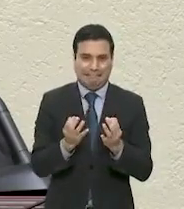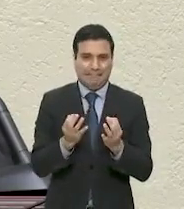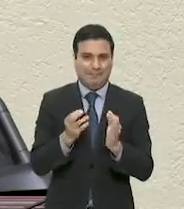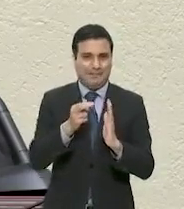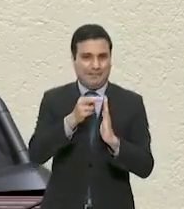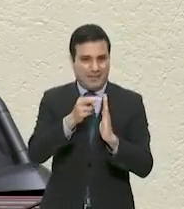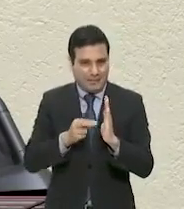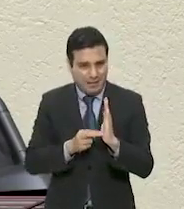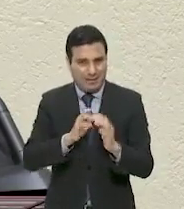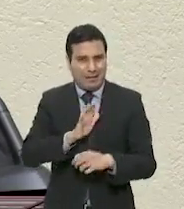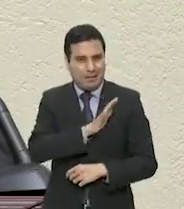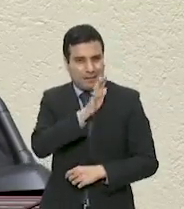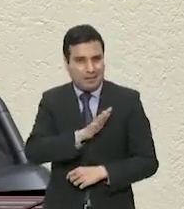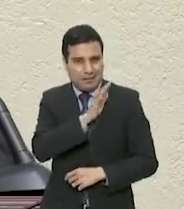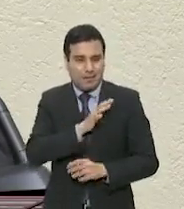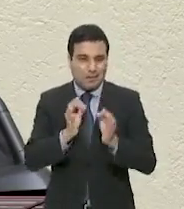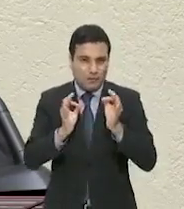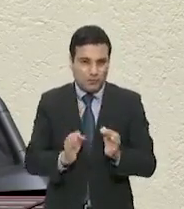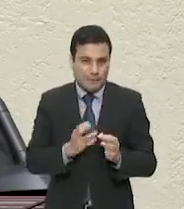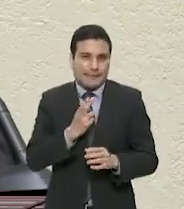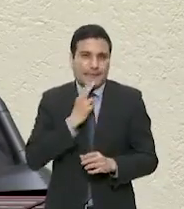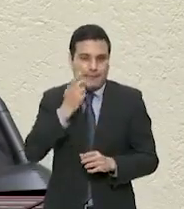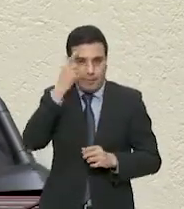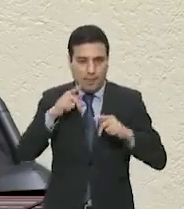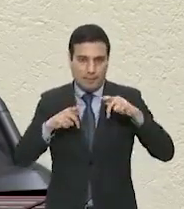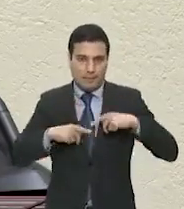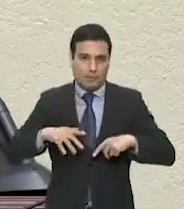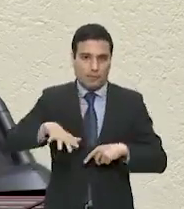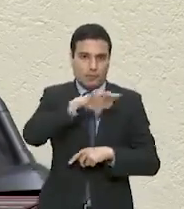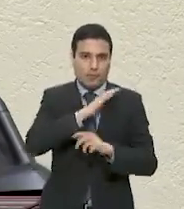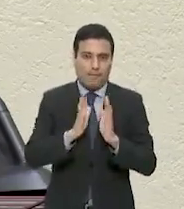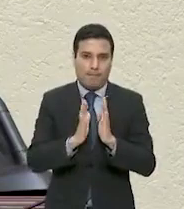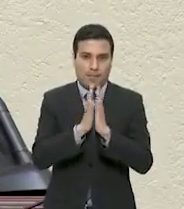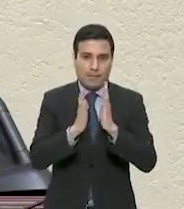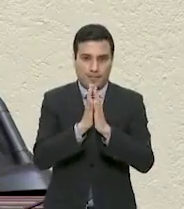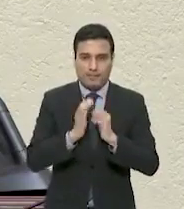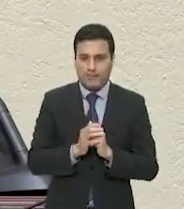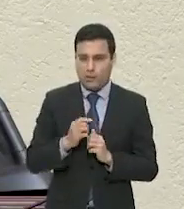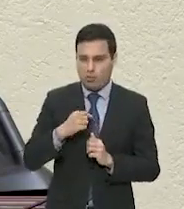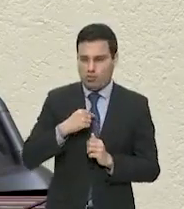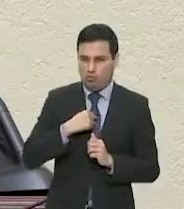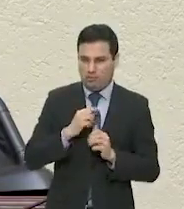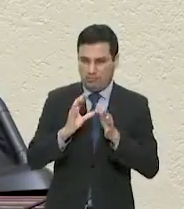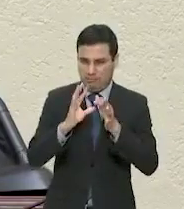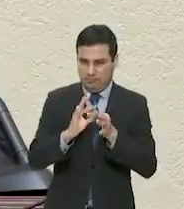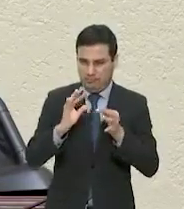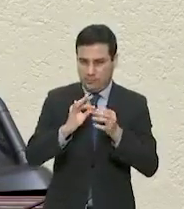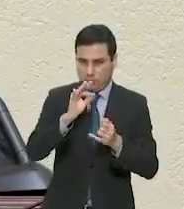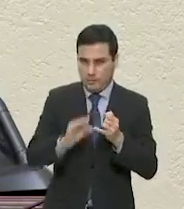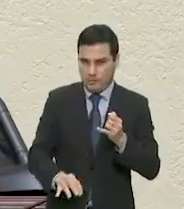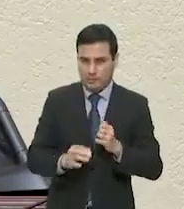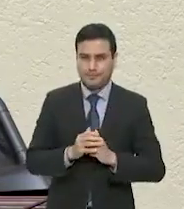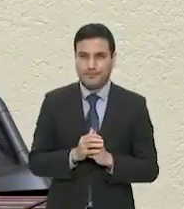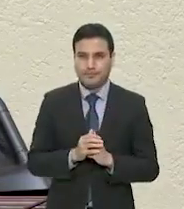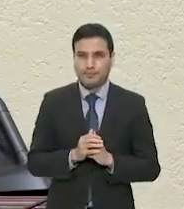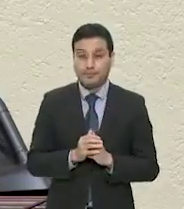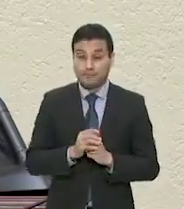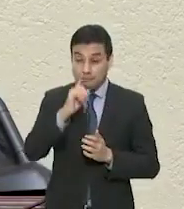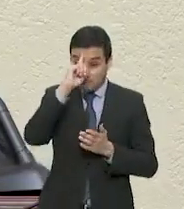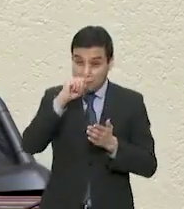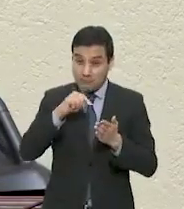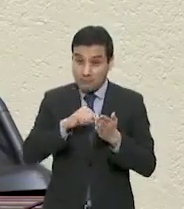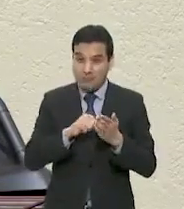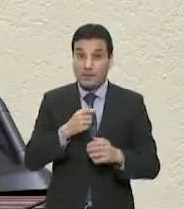pedagogía pública útil para la ciudadanía quiero terminar diciendo que todo parece indicar que el presidente de la